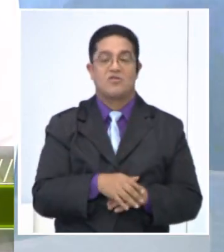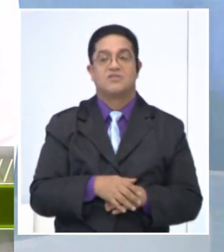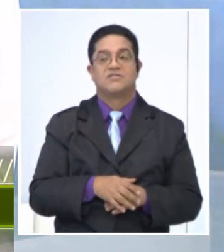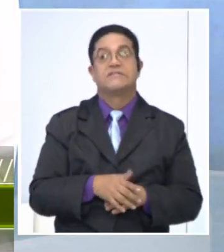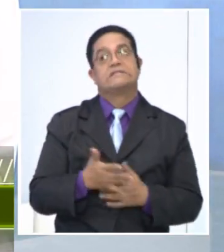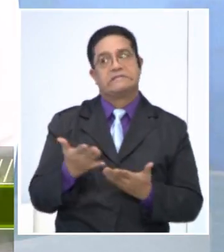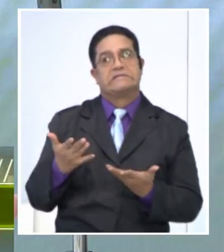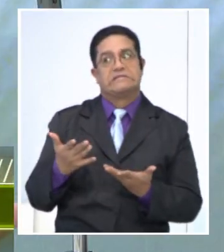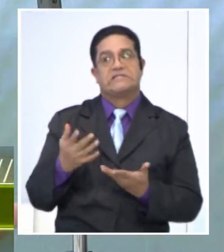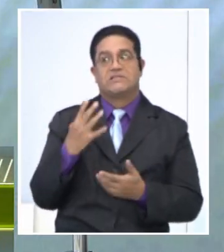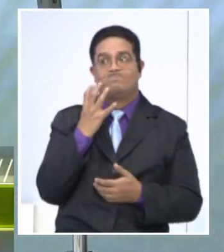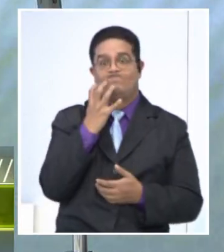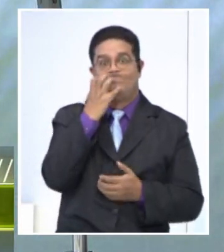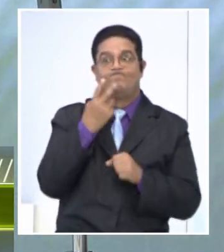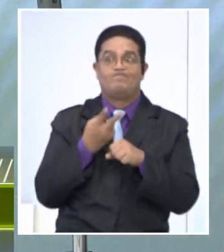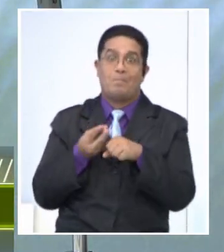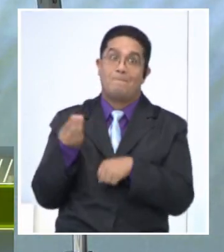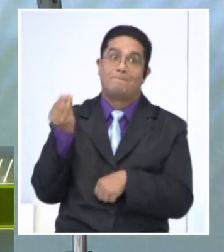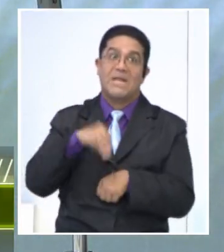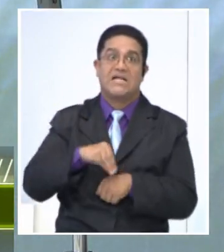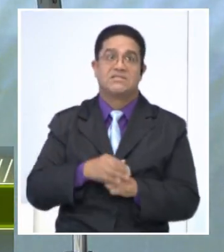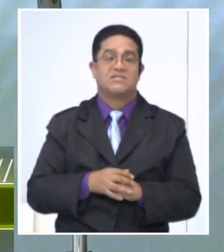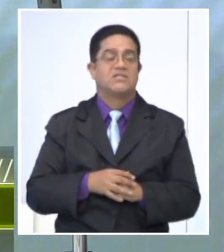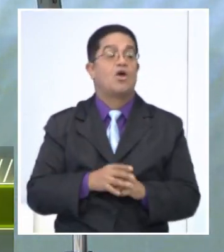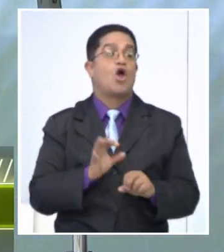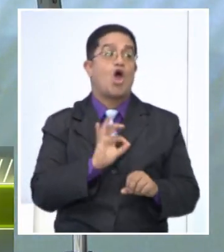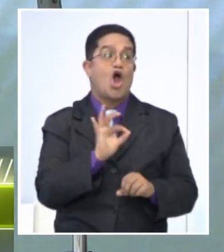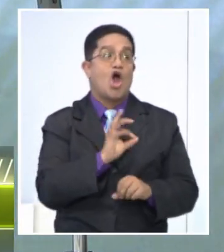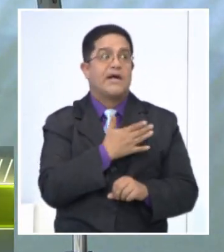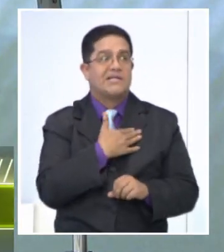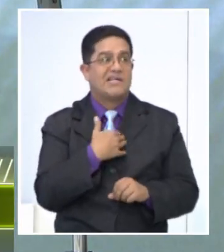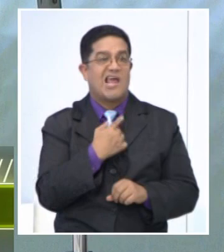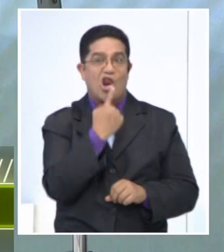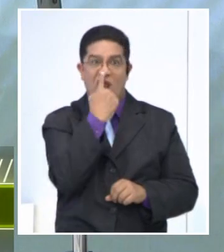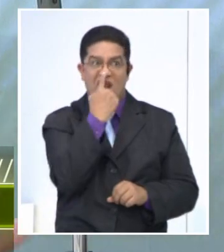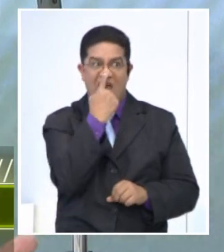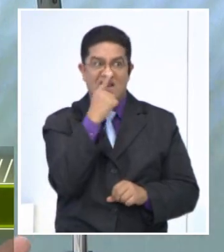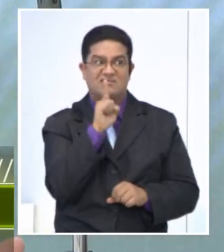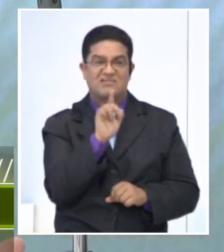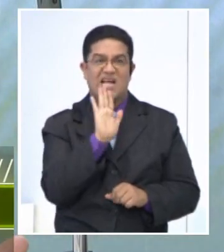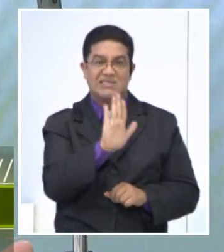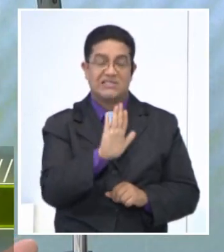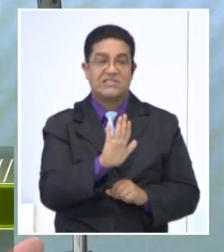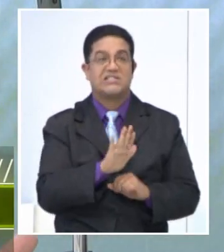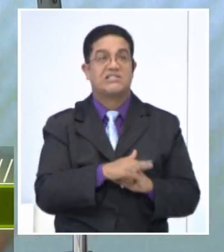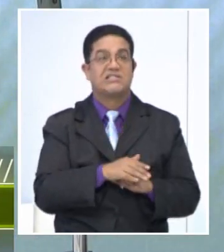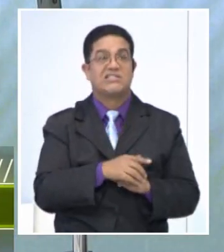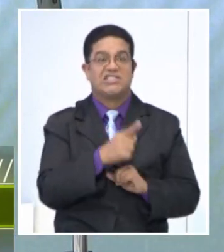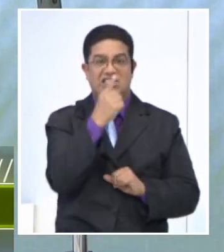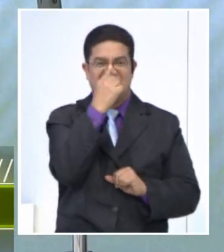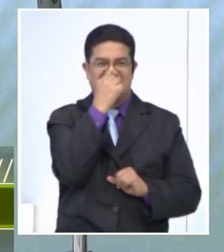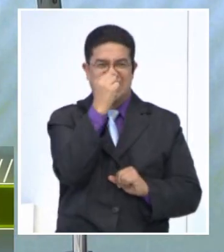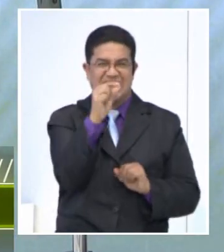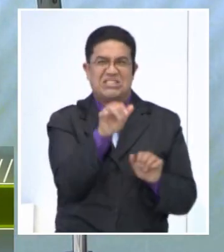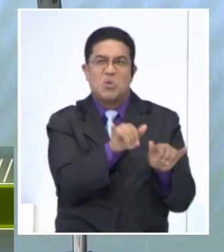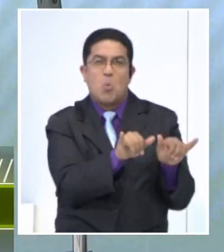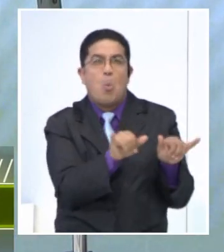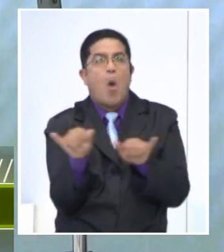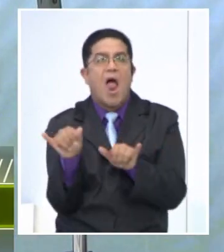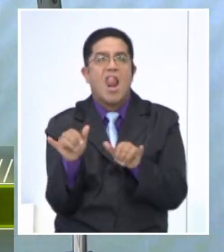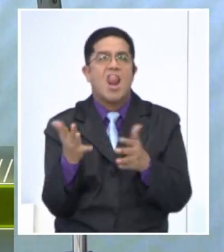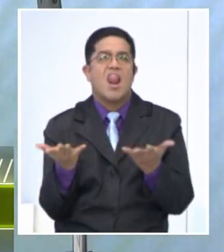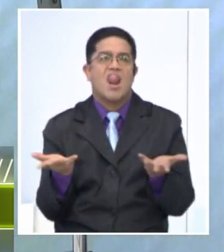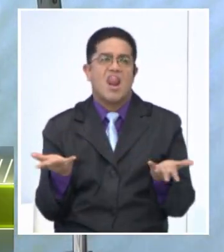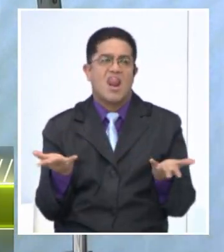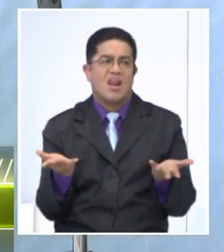aumentando. Exactamente, o simplemente quiero la nariz, como tú me dices, así. Y hay personas que hoy en día hacen las narices todas iguales, hacen un prototipo para